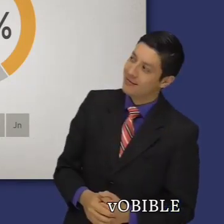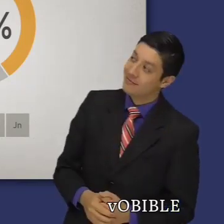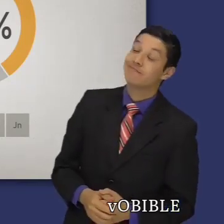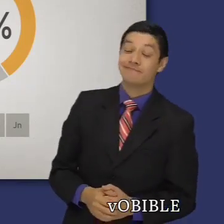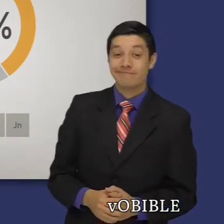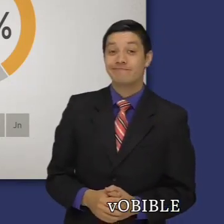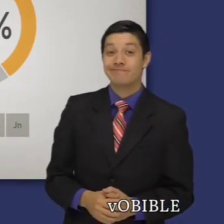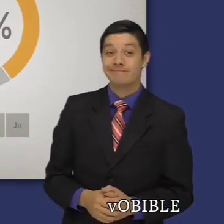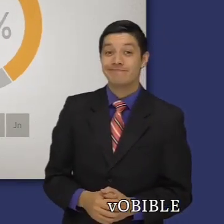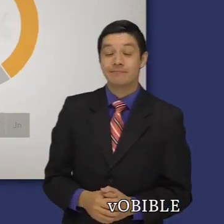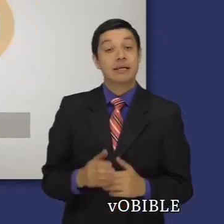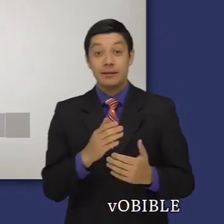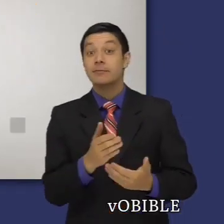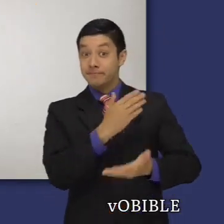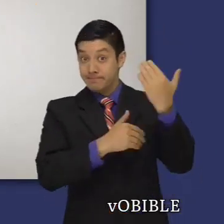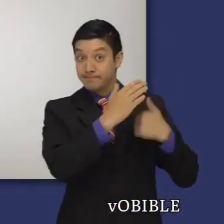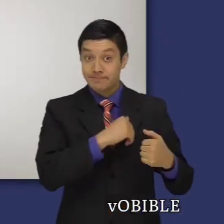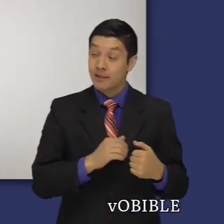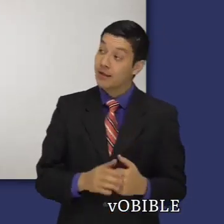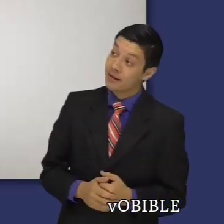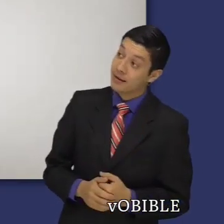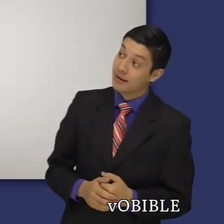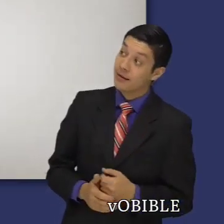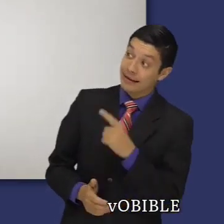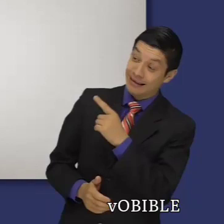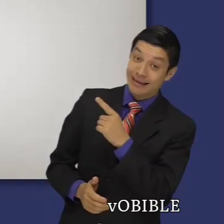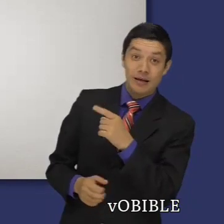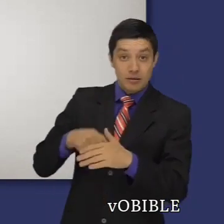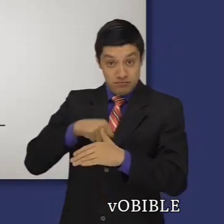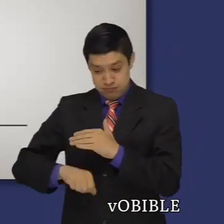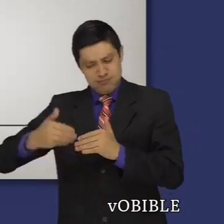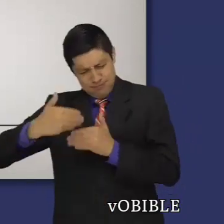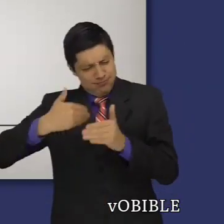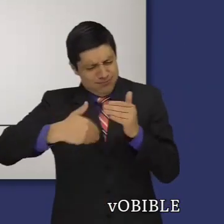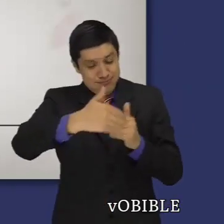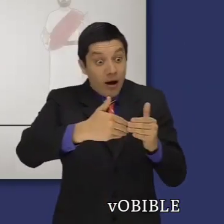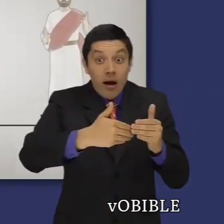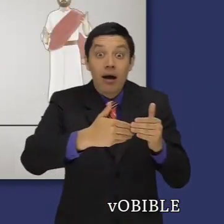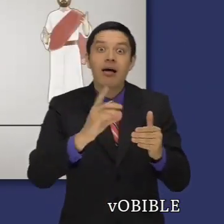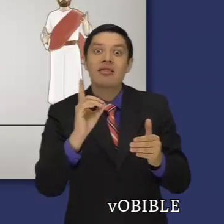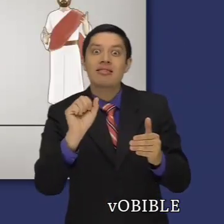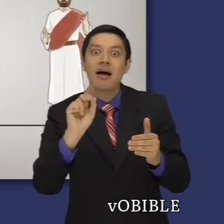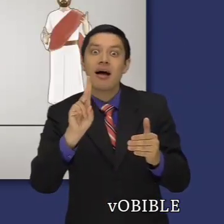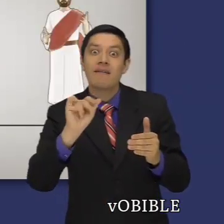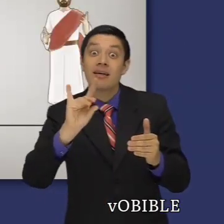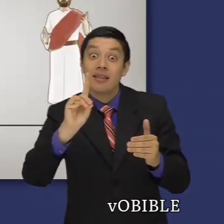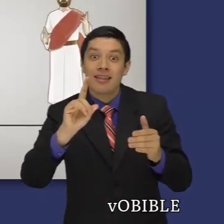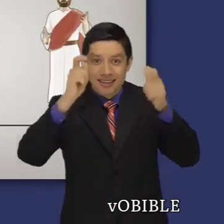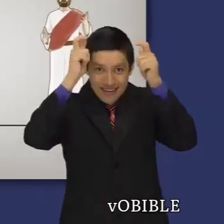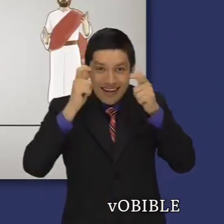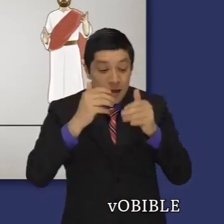3 evangelios. Empezando con Abraham, Mateo presenta la línea genealógica de Jesús por parte de José, su